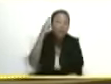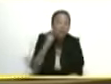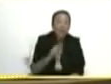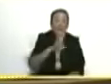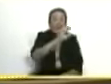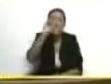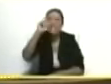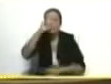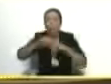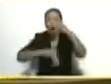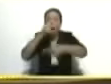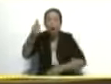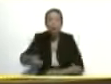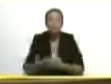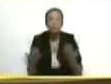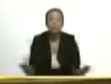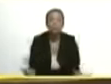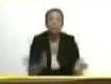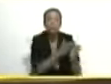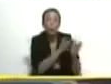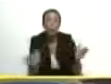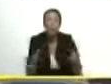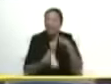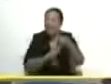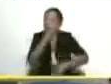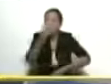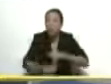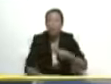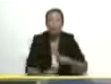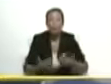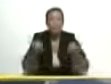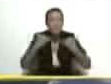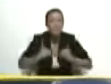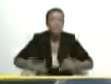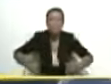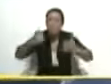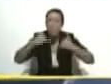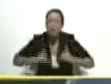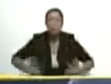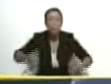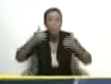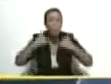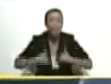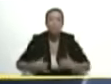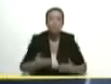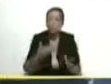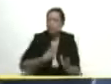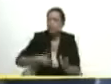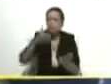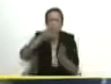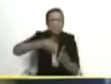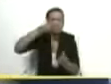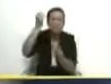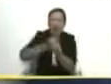500 años de lucha, tiene que hacerse y rehacerse todos los días, de manera